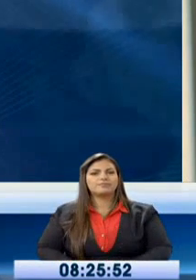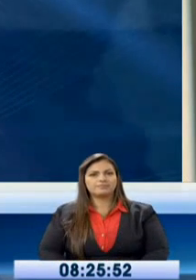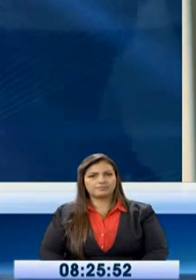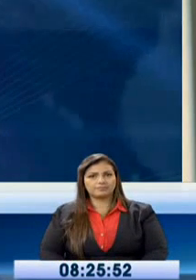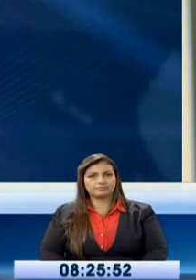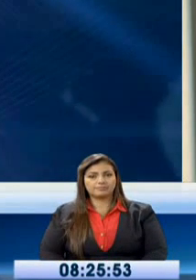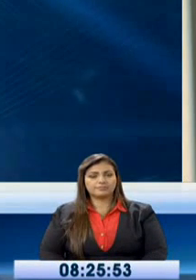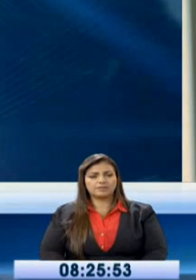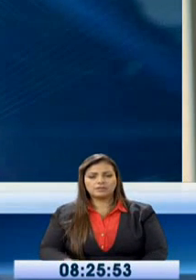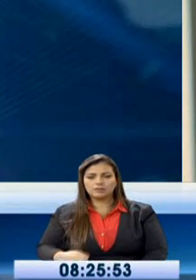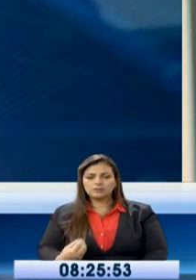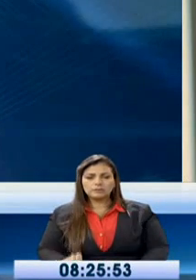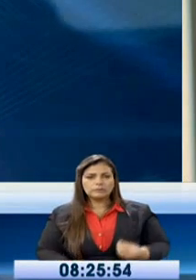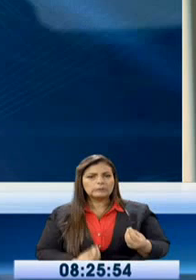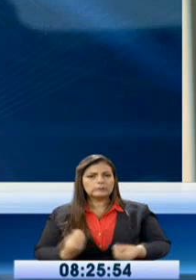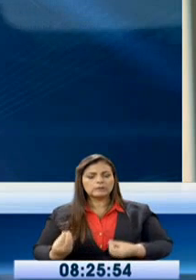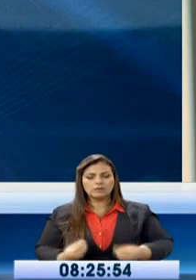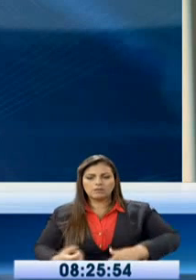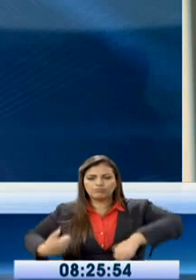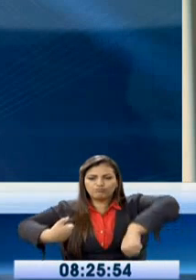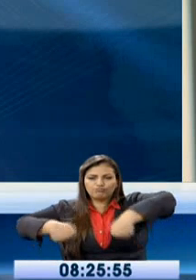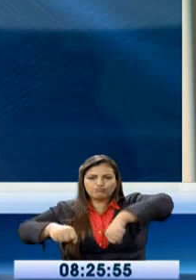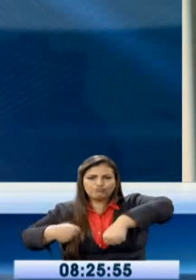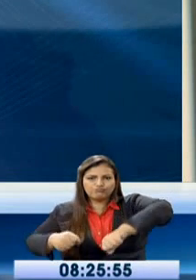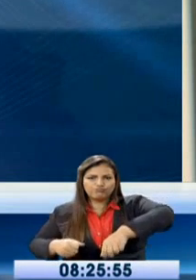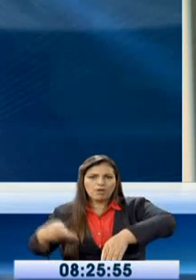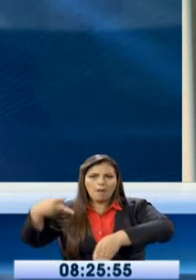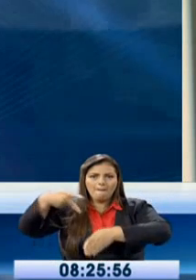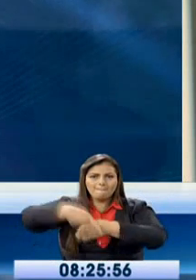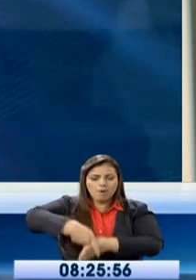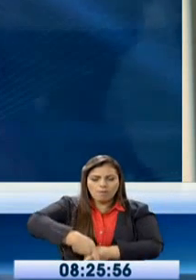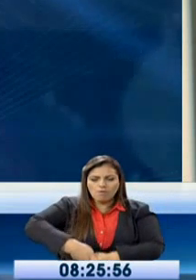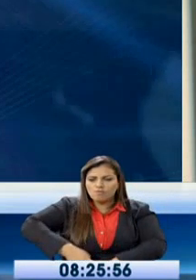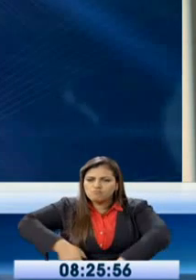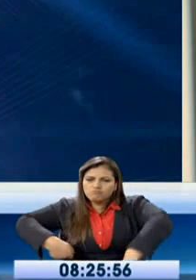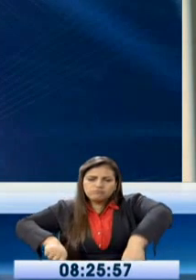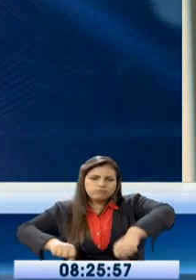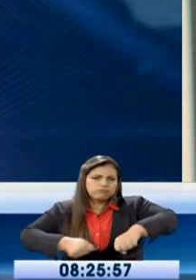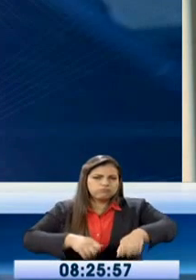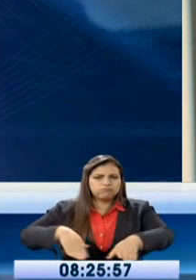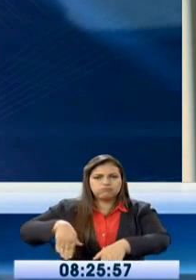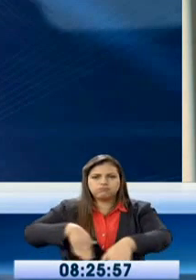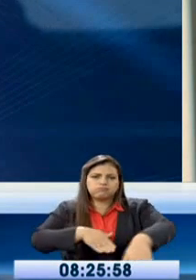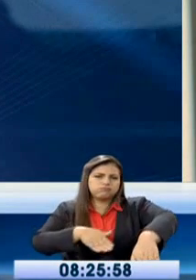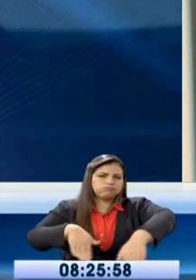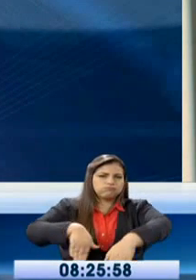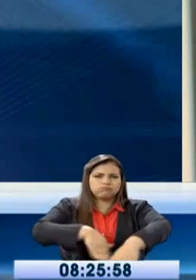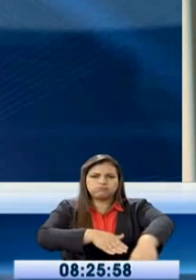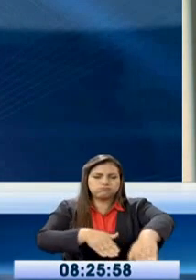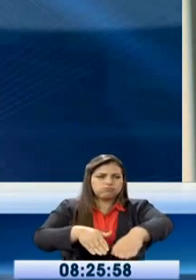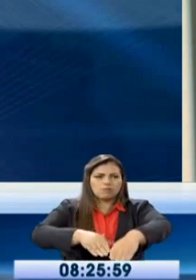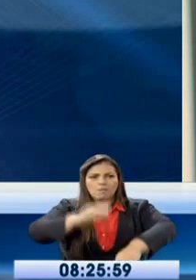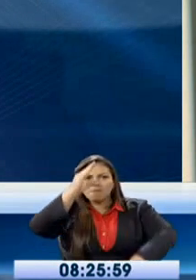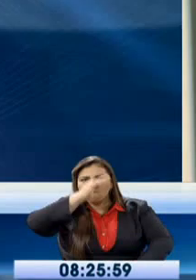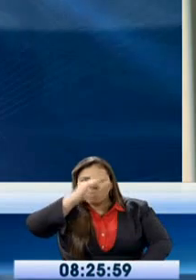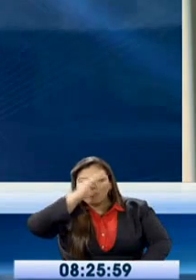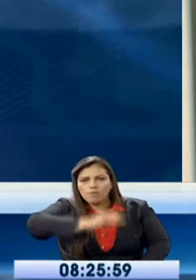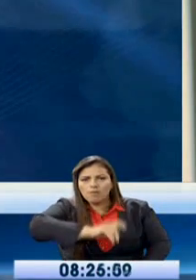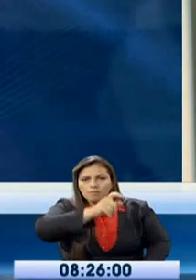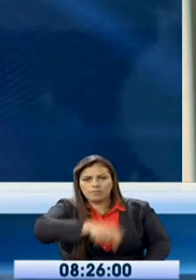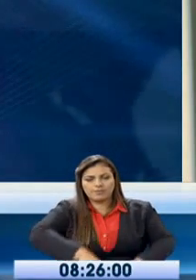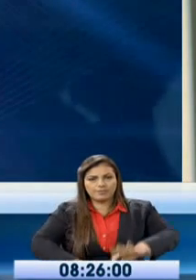hacer efecto y la gente pierde estabilidad, pierde conocimiento incluso. Y gracias al GPS que tiene las motos del ATM, se